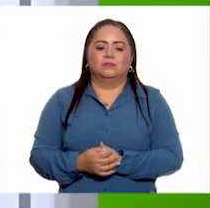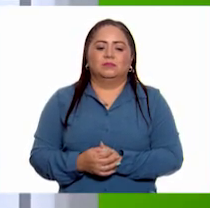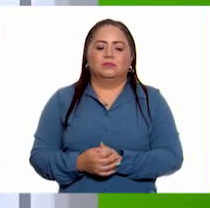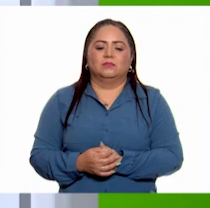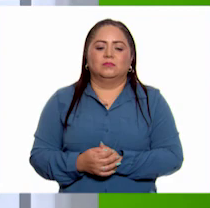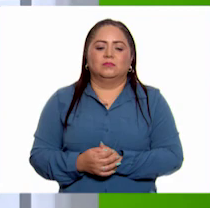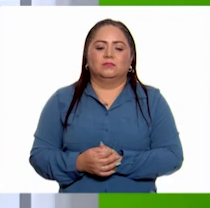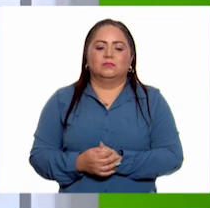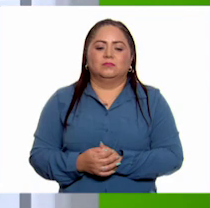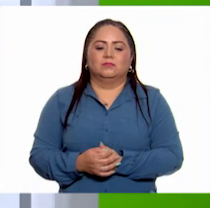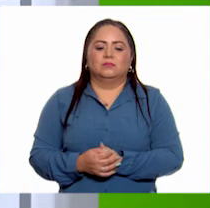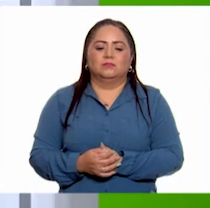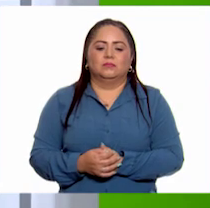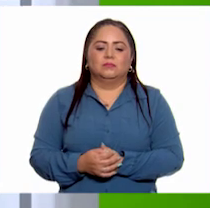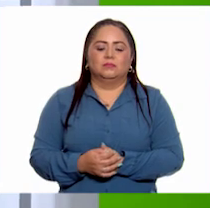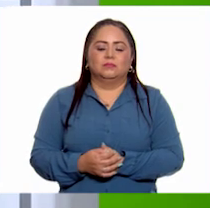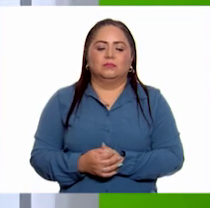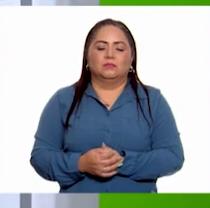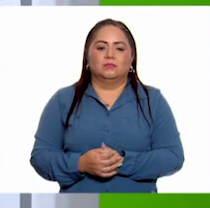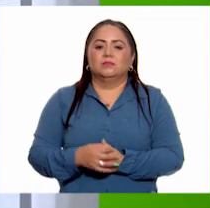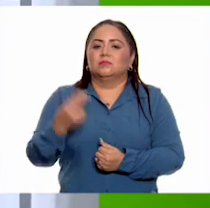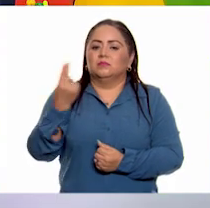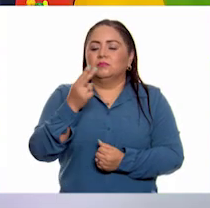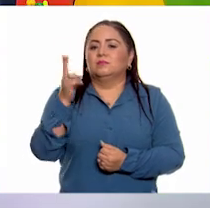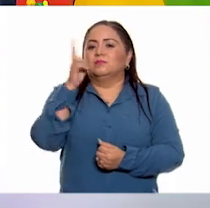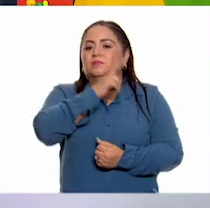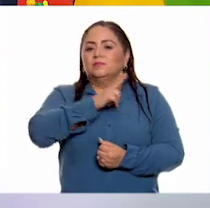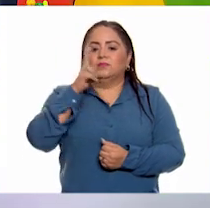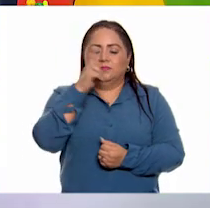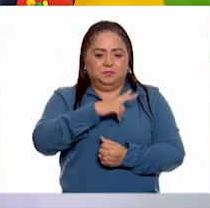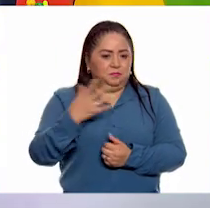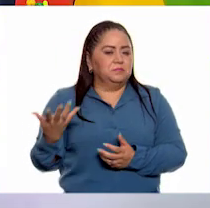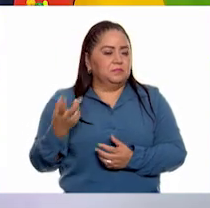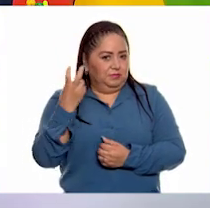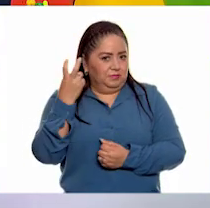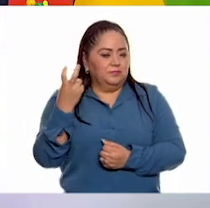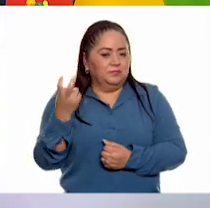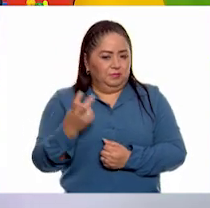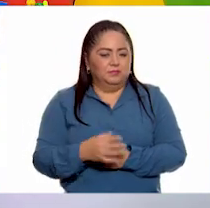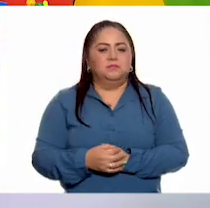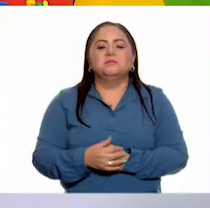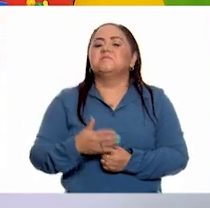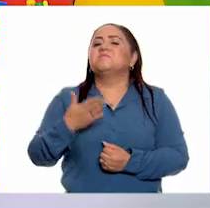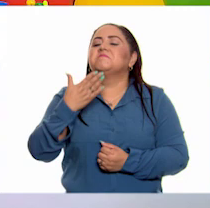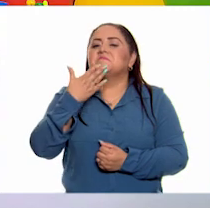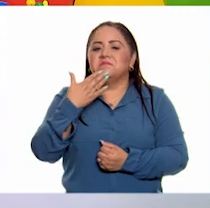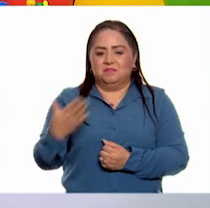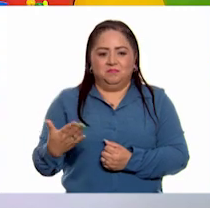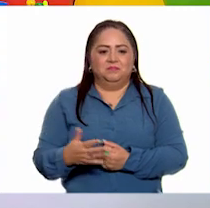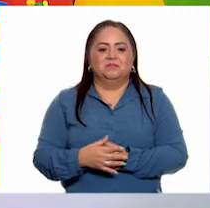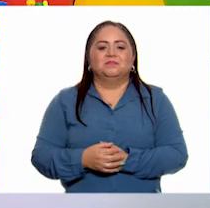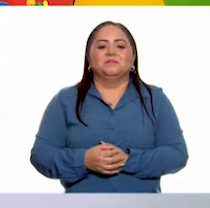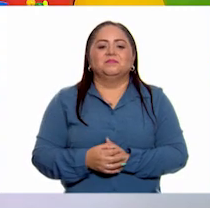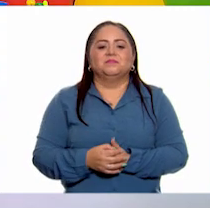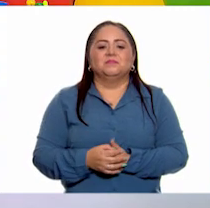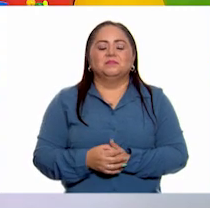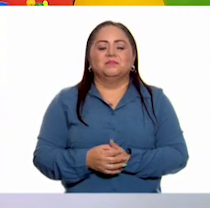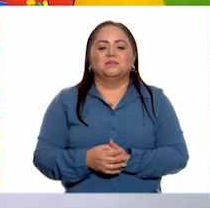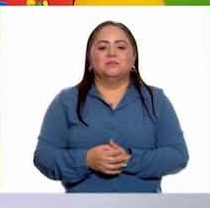Tranquilizarme. Sí, lo puedo hacer respirando. Eso. Muy bien. Respirar profundo.